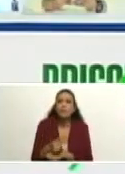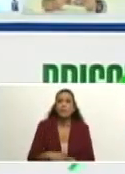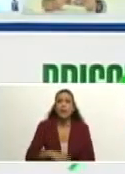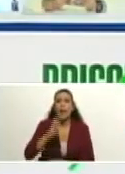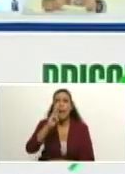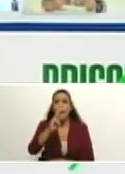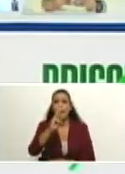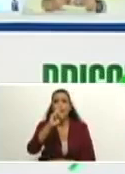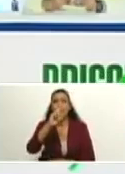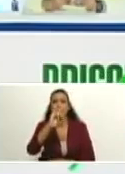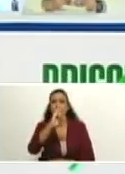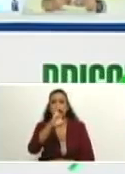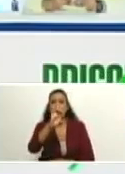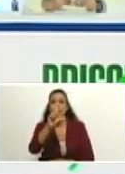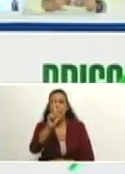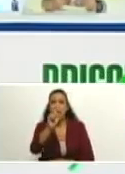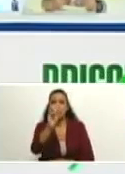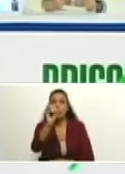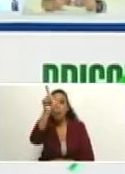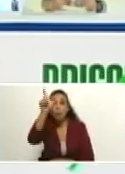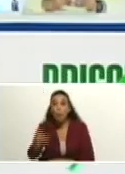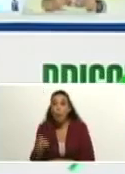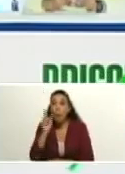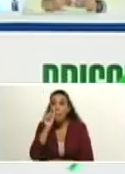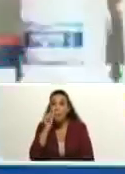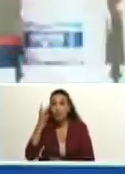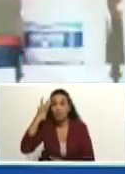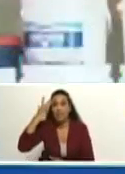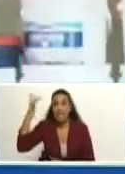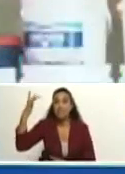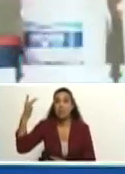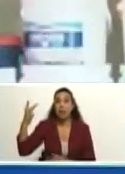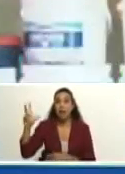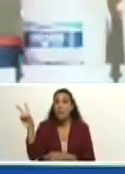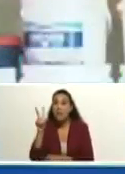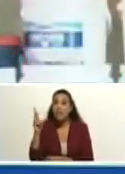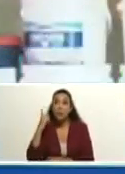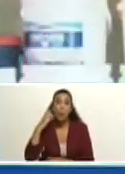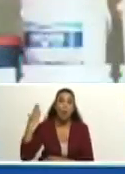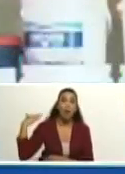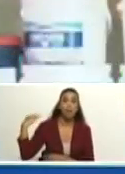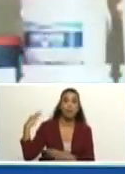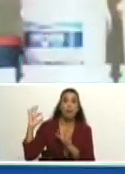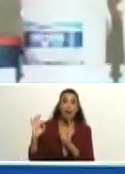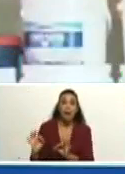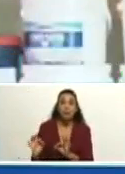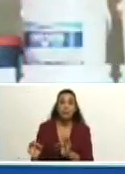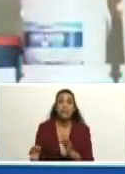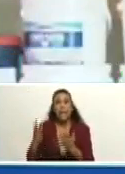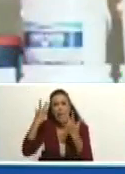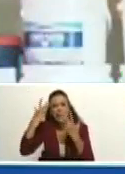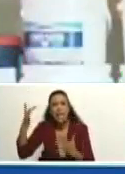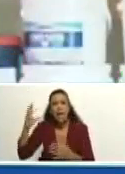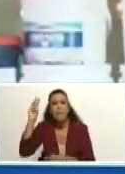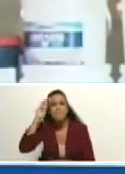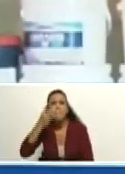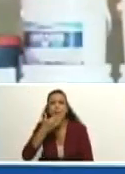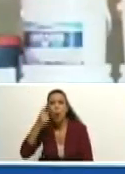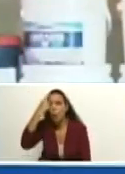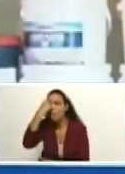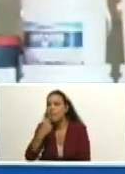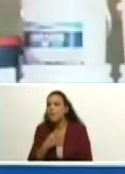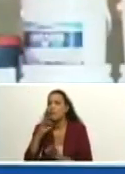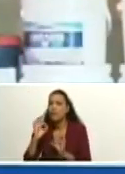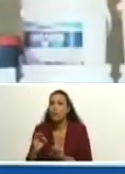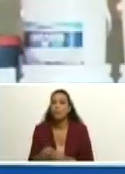Prieto Figueroa, gran maestro de la Venezuela de siempre. Tiene, en